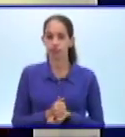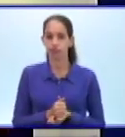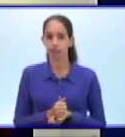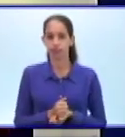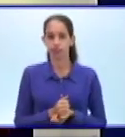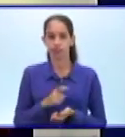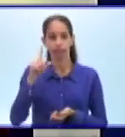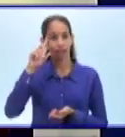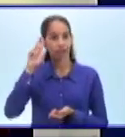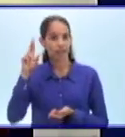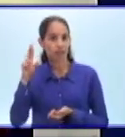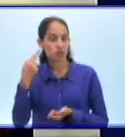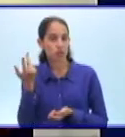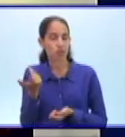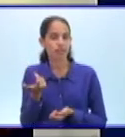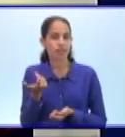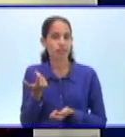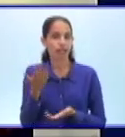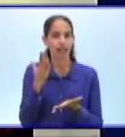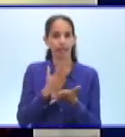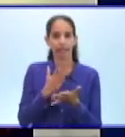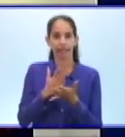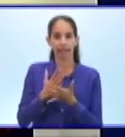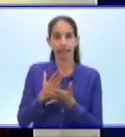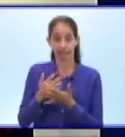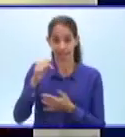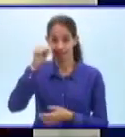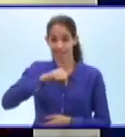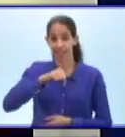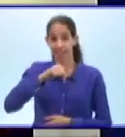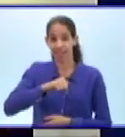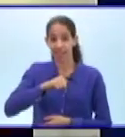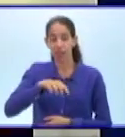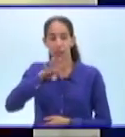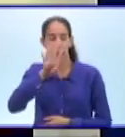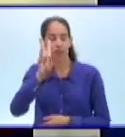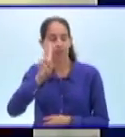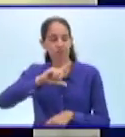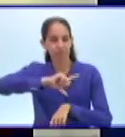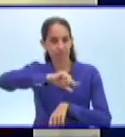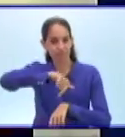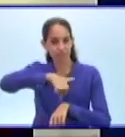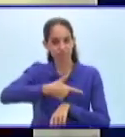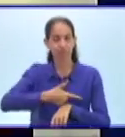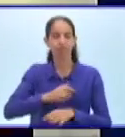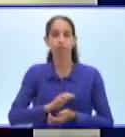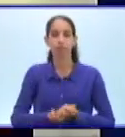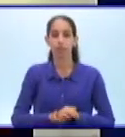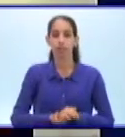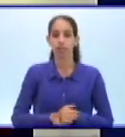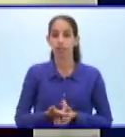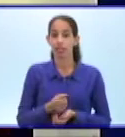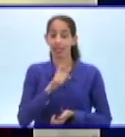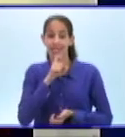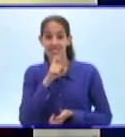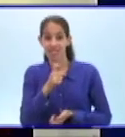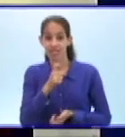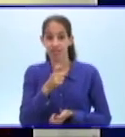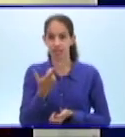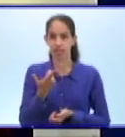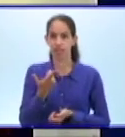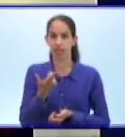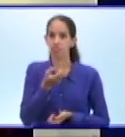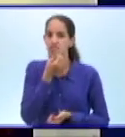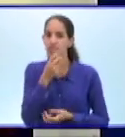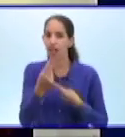de ejecución son 45 minutos y es bastante difícil que en 45 minutos usted se enfrente